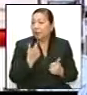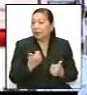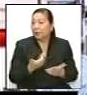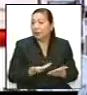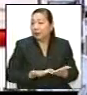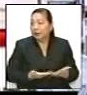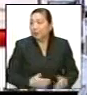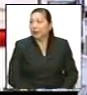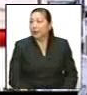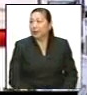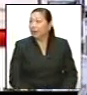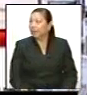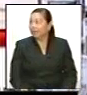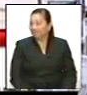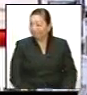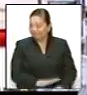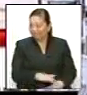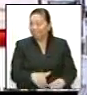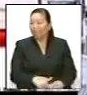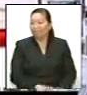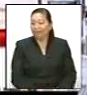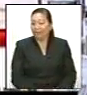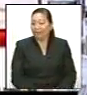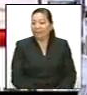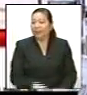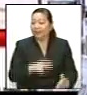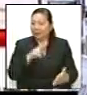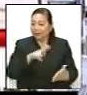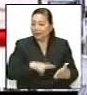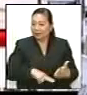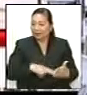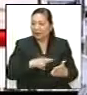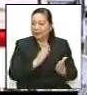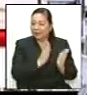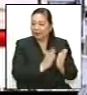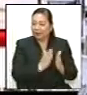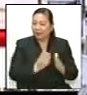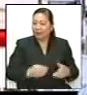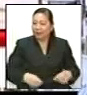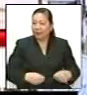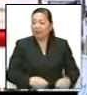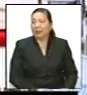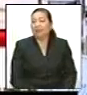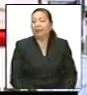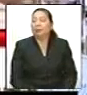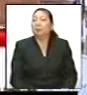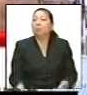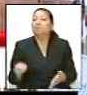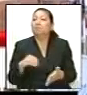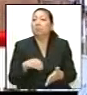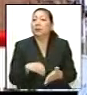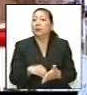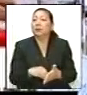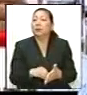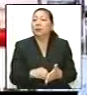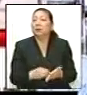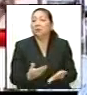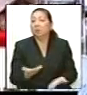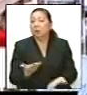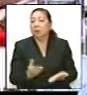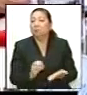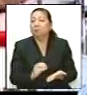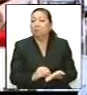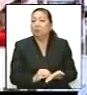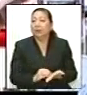ya tomaron la decisión en buena hora, de revisar el clasificador de gastos y ponerlo en un lenguaje mucho